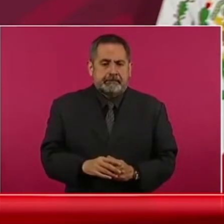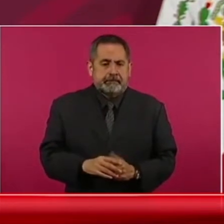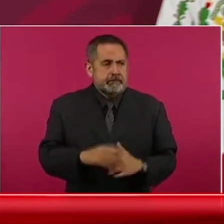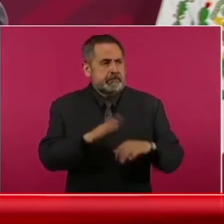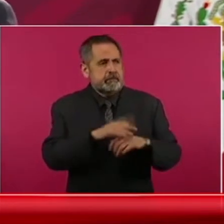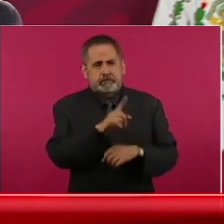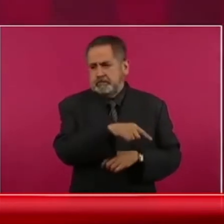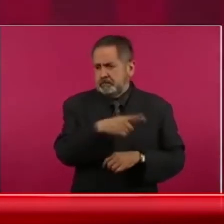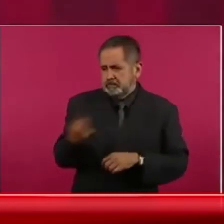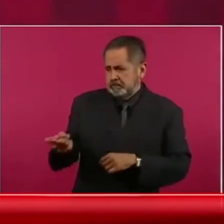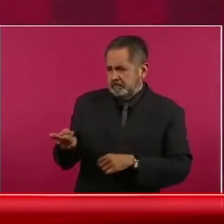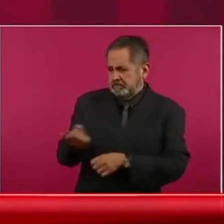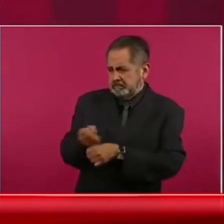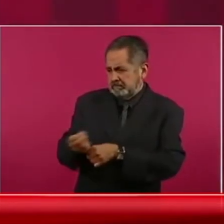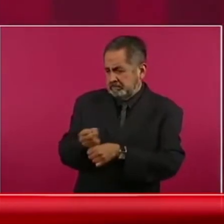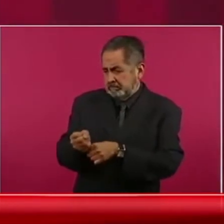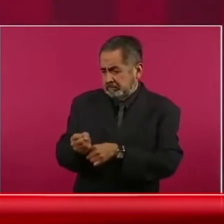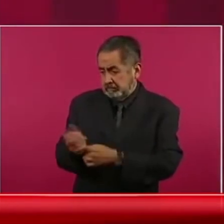porque el que no quiere